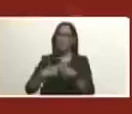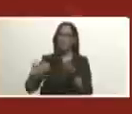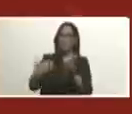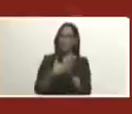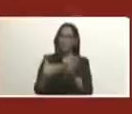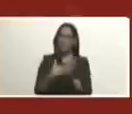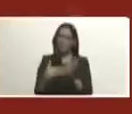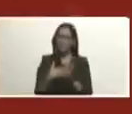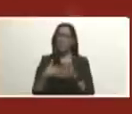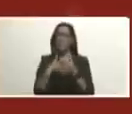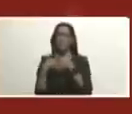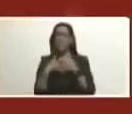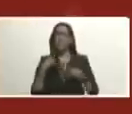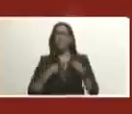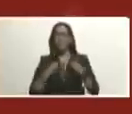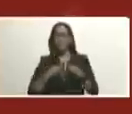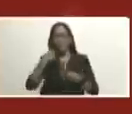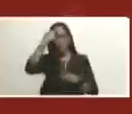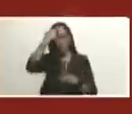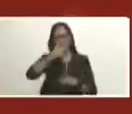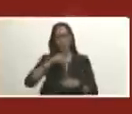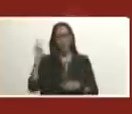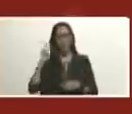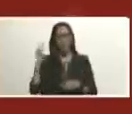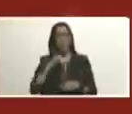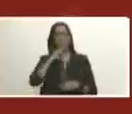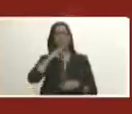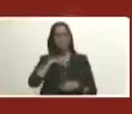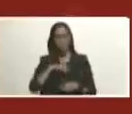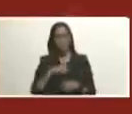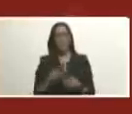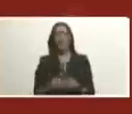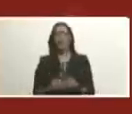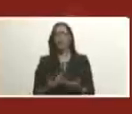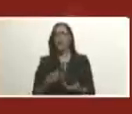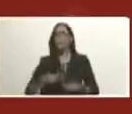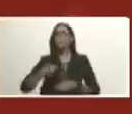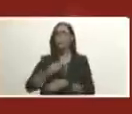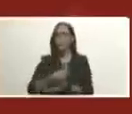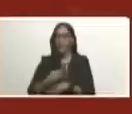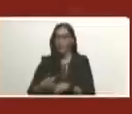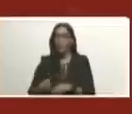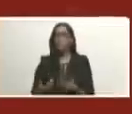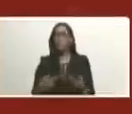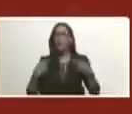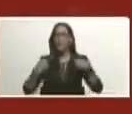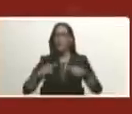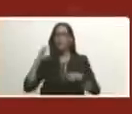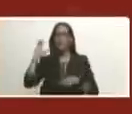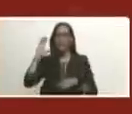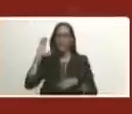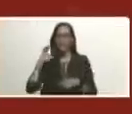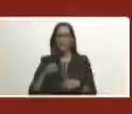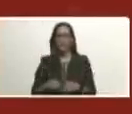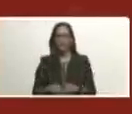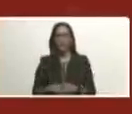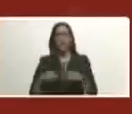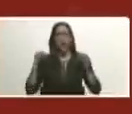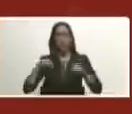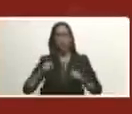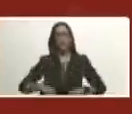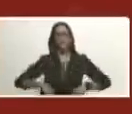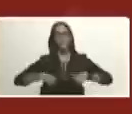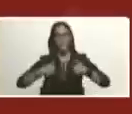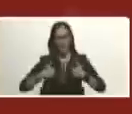el pueblo de Venezuela en la historia reciente, auspiciado y secundado por los enemigos de la patria. Hoy más que nunca